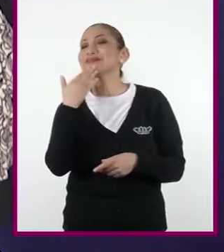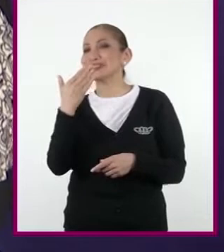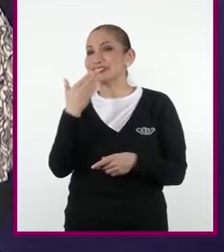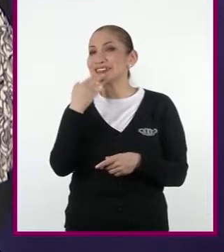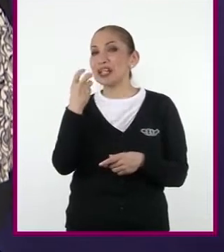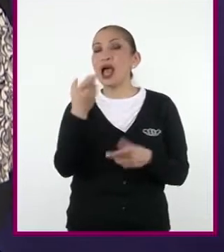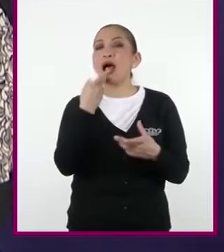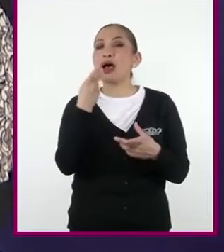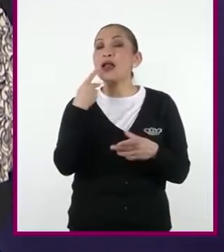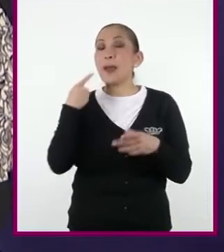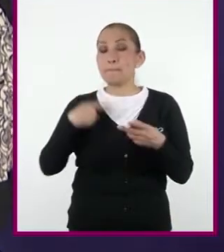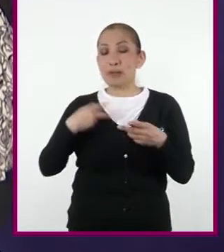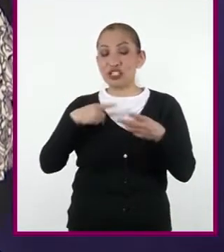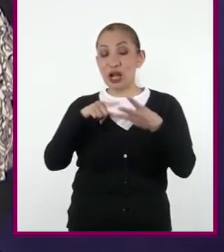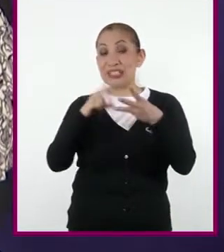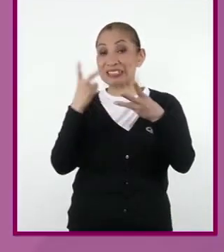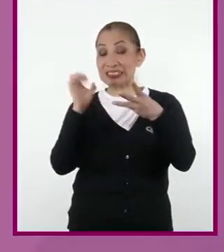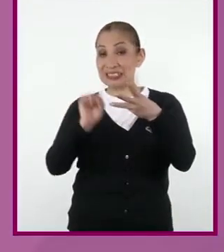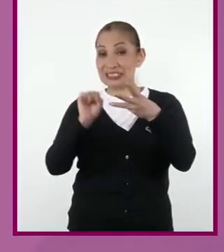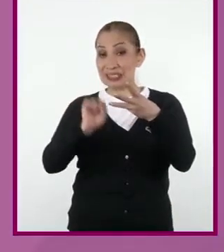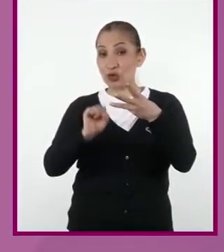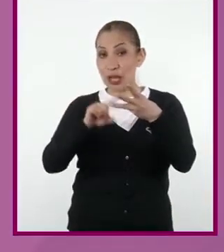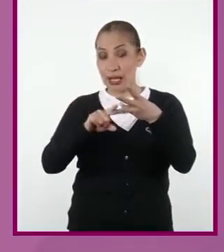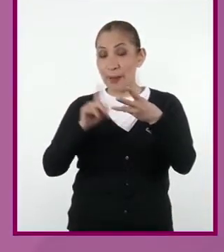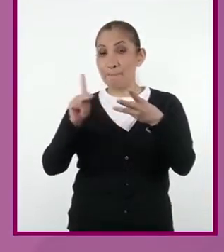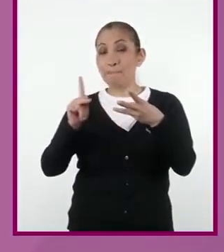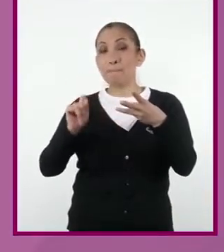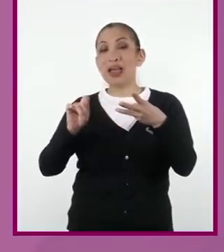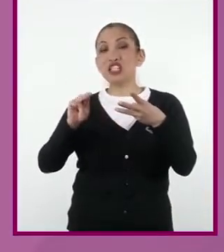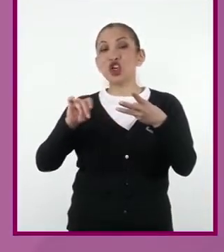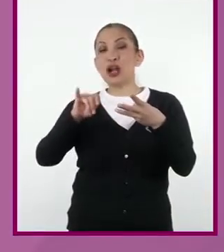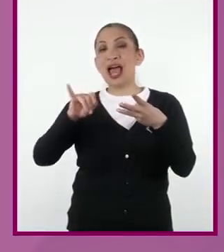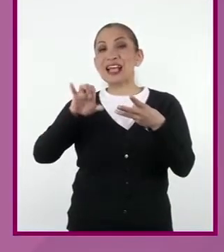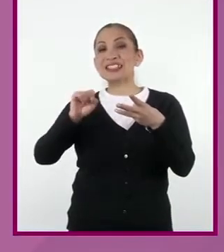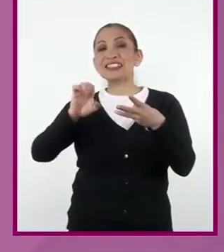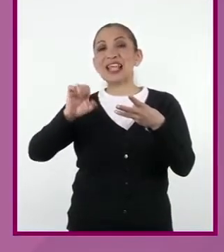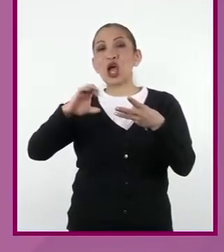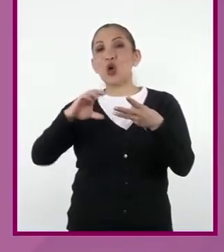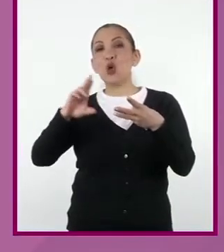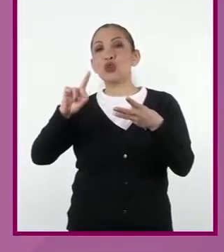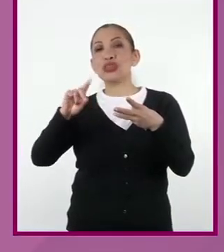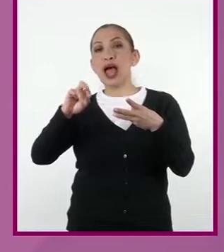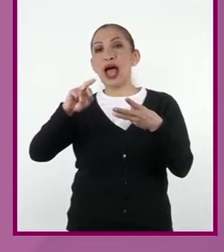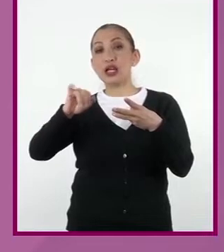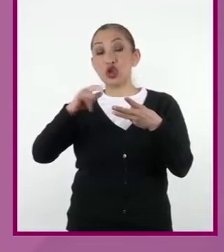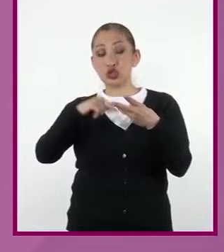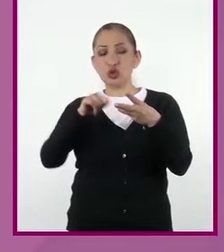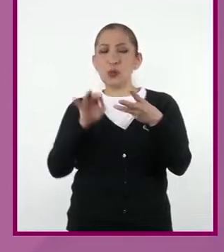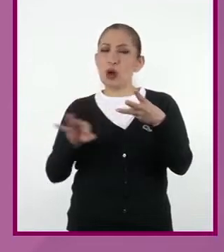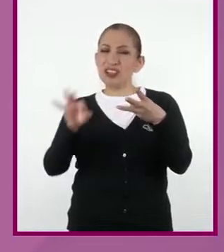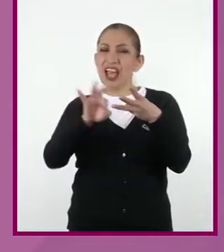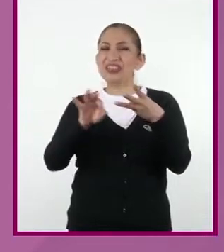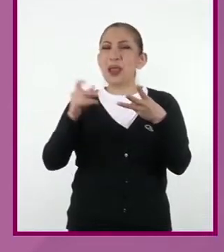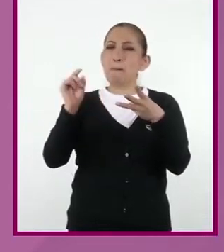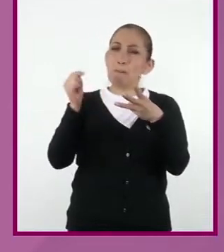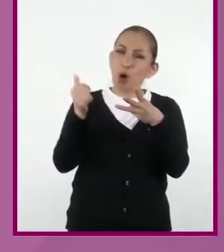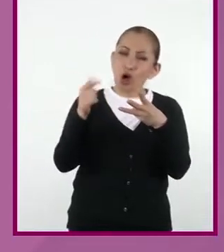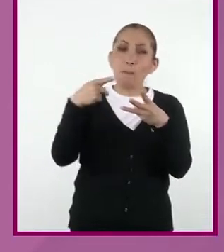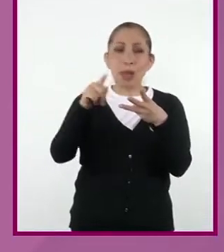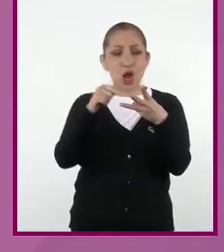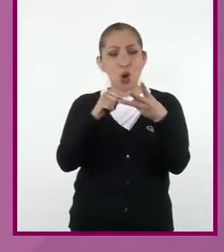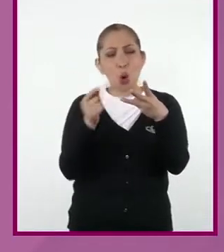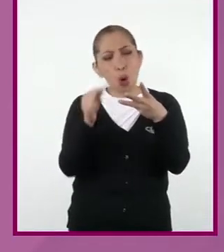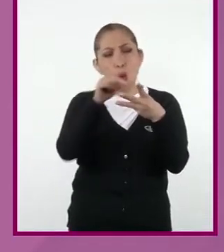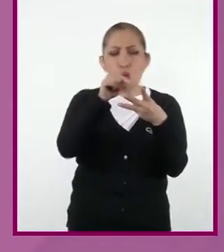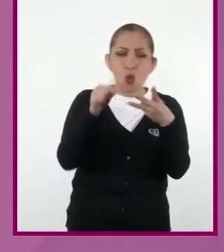Ahora hablemos de los personajes secundarios. Los personajes secundarios son aquellos cuya importancia es menor, aunque a veces adquieren